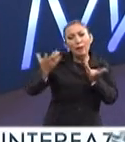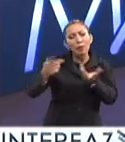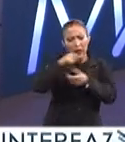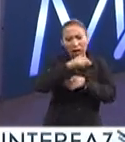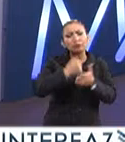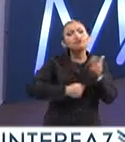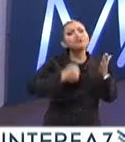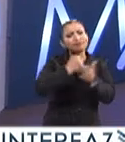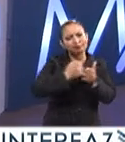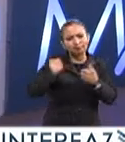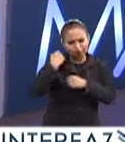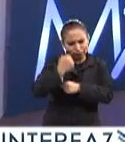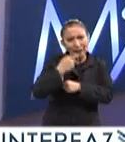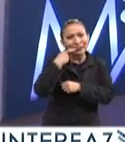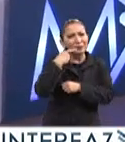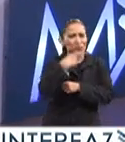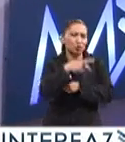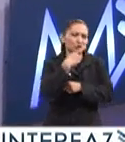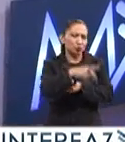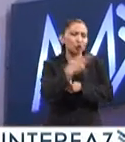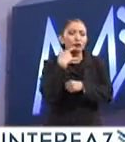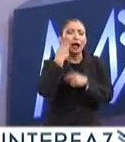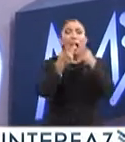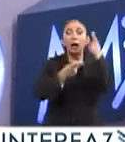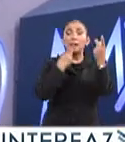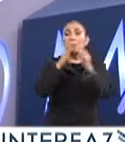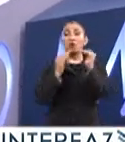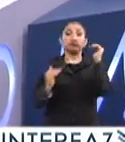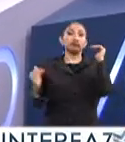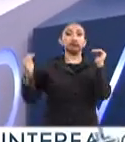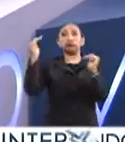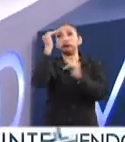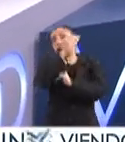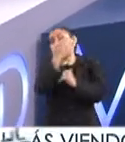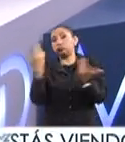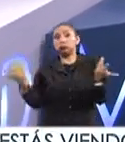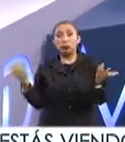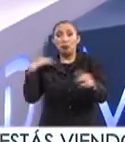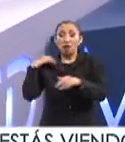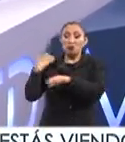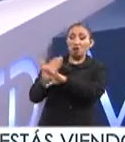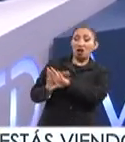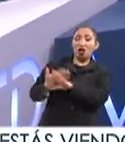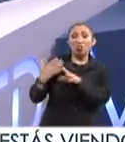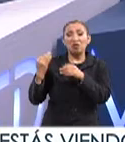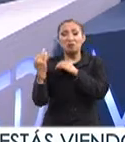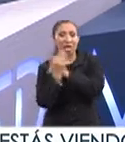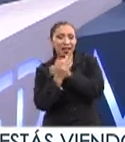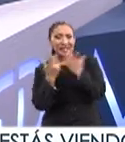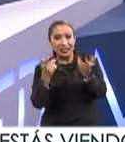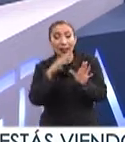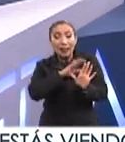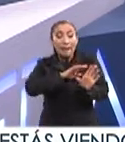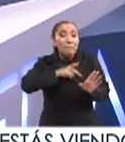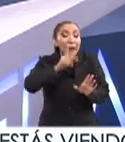son activistas, entonces también sus discursos a veces son un poco a la defensiva. Y desde la